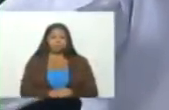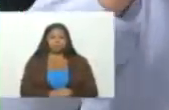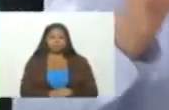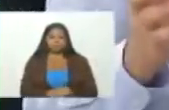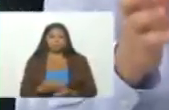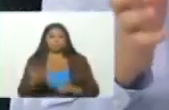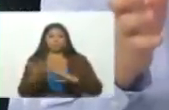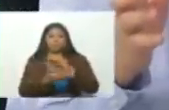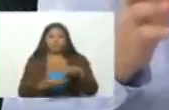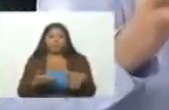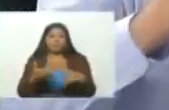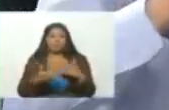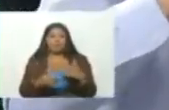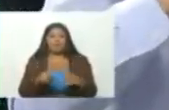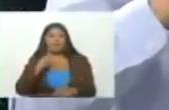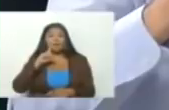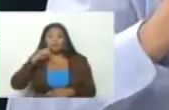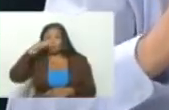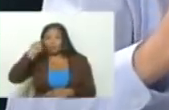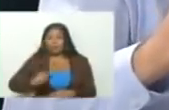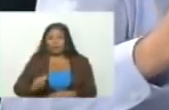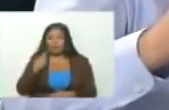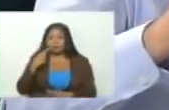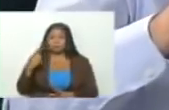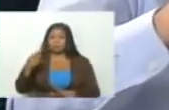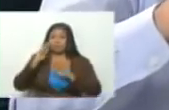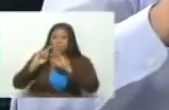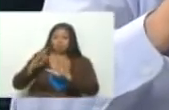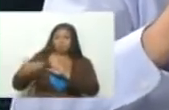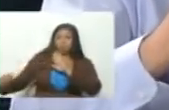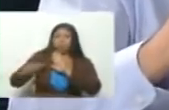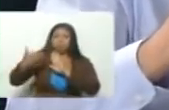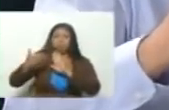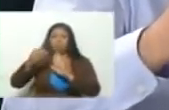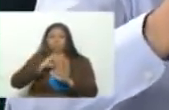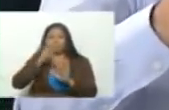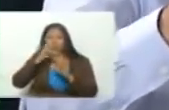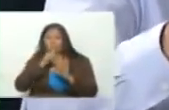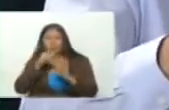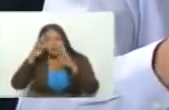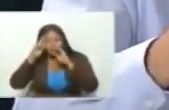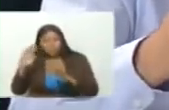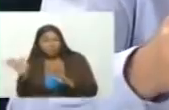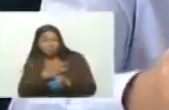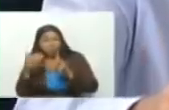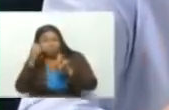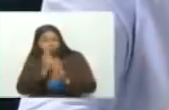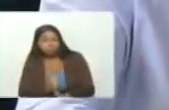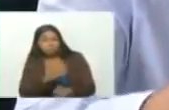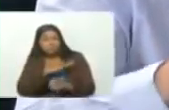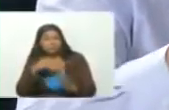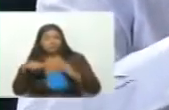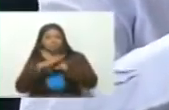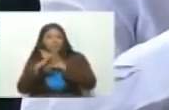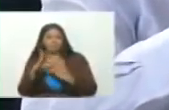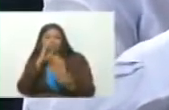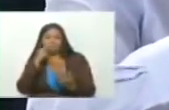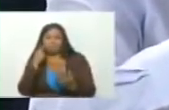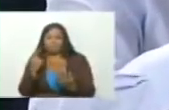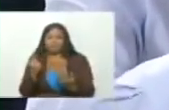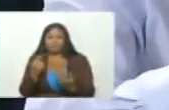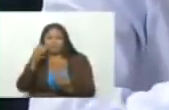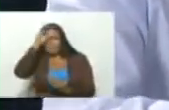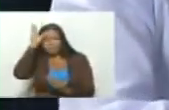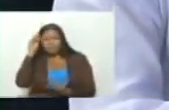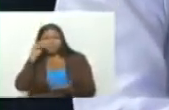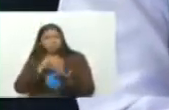en Ucrania. ¿Y cómo responde el imperialismo? Con la virulencia, con la irracionalidad y con la agresividad de siempre, imponiendo sanciones que no está en capacidad